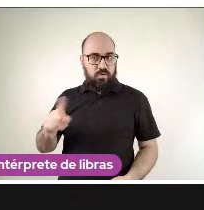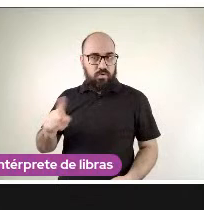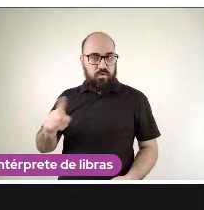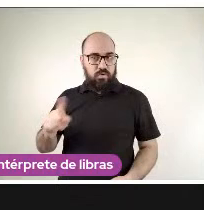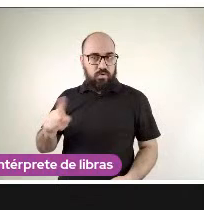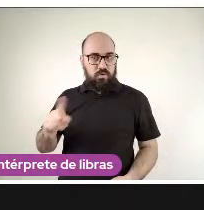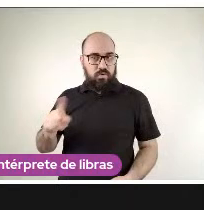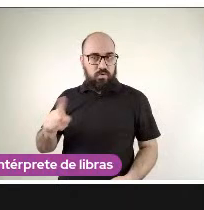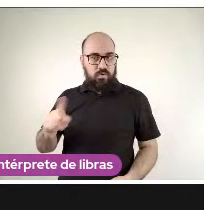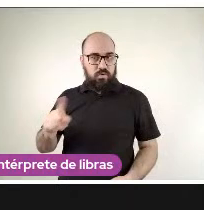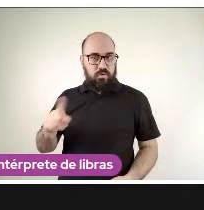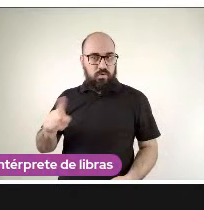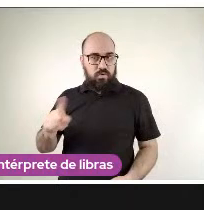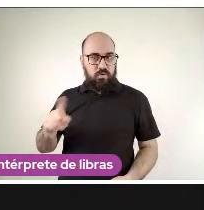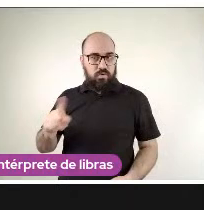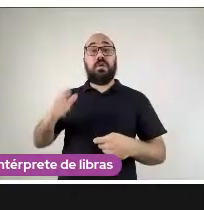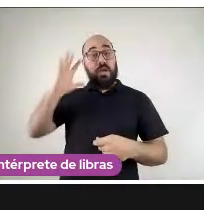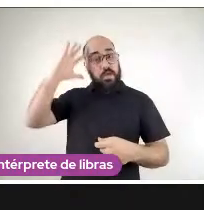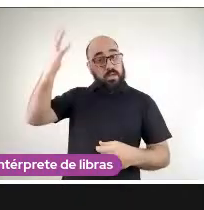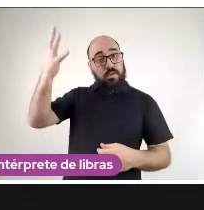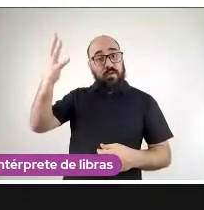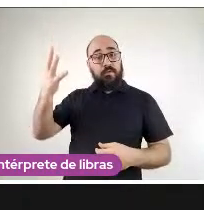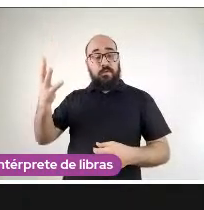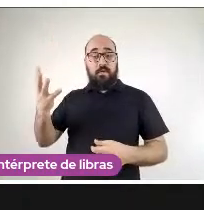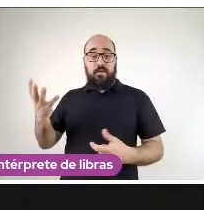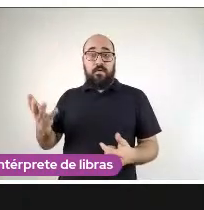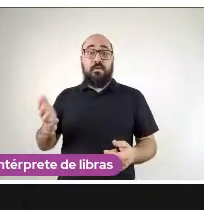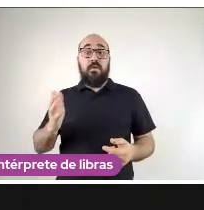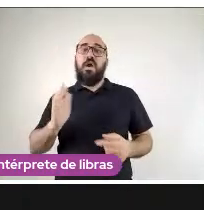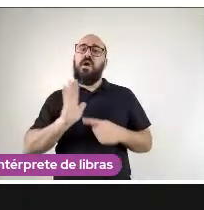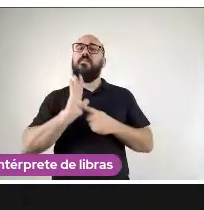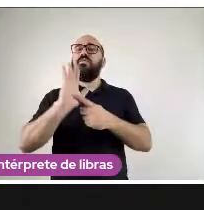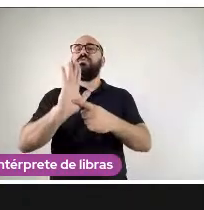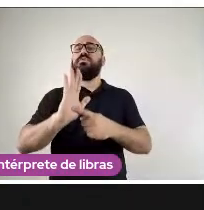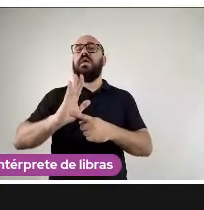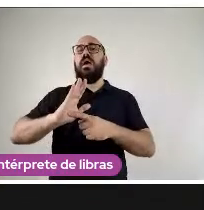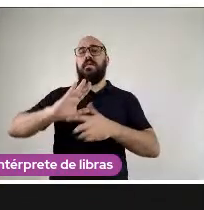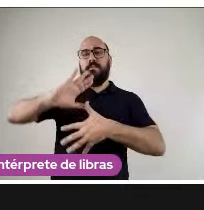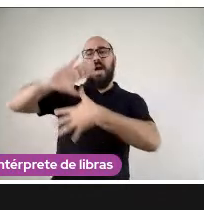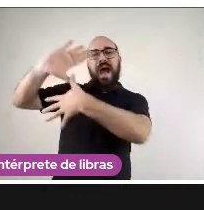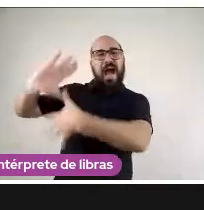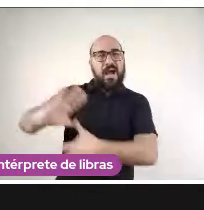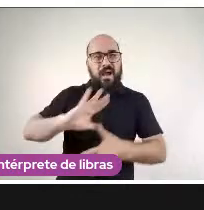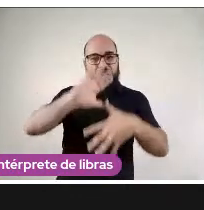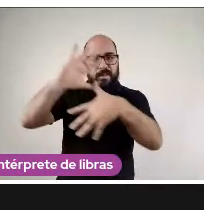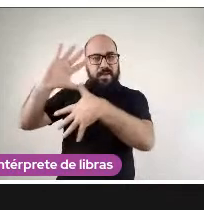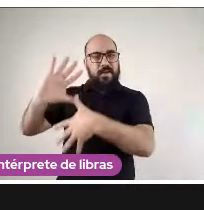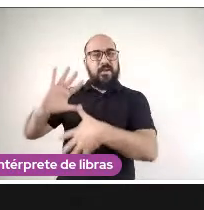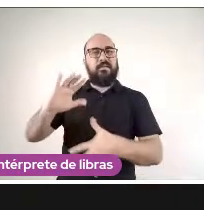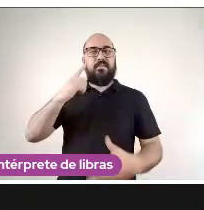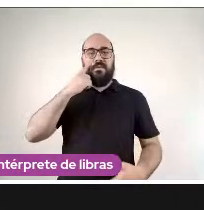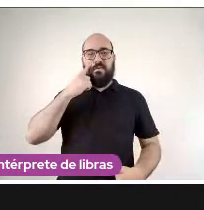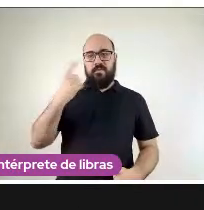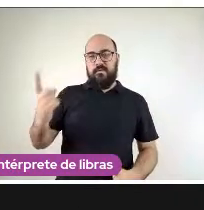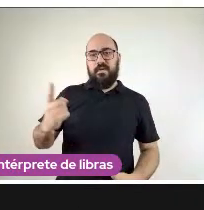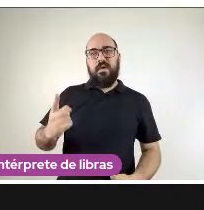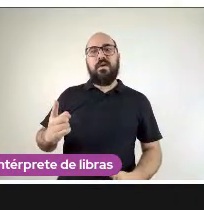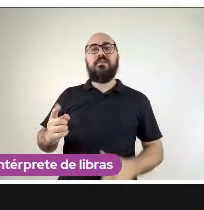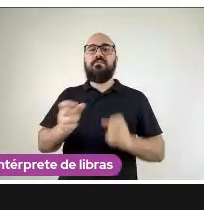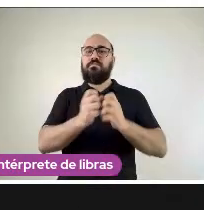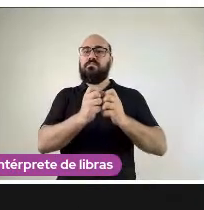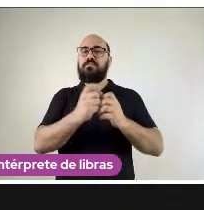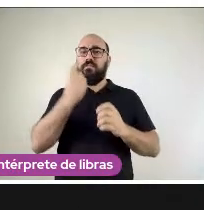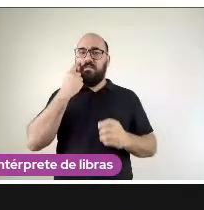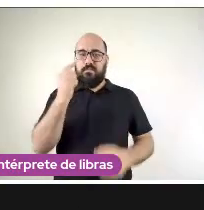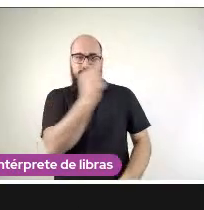que es un analista de ecosistemas naturales, explica cómo el planeta es finito, el crecimiento está siendo de manera ilimitada, no está siendo